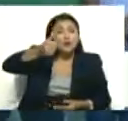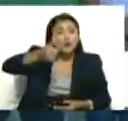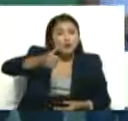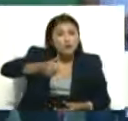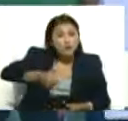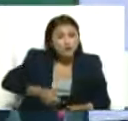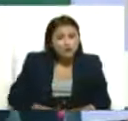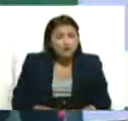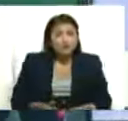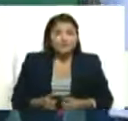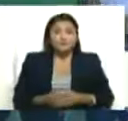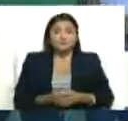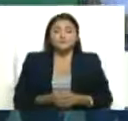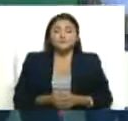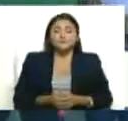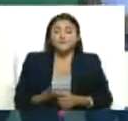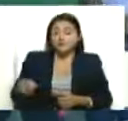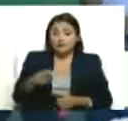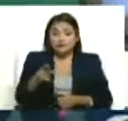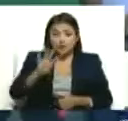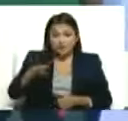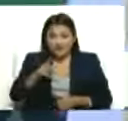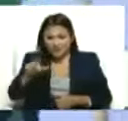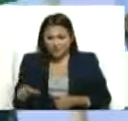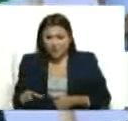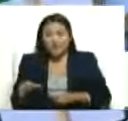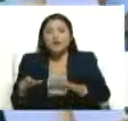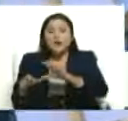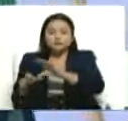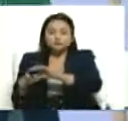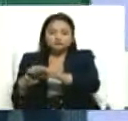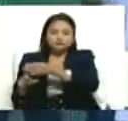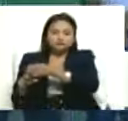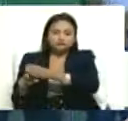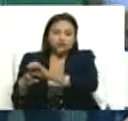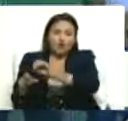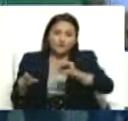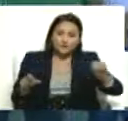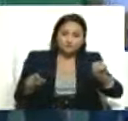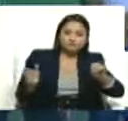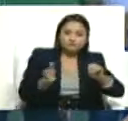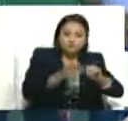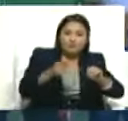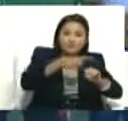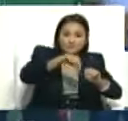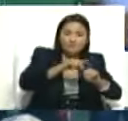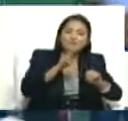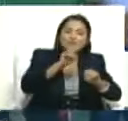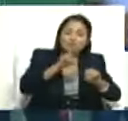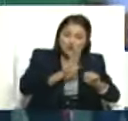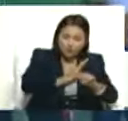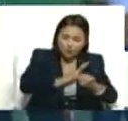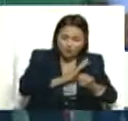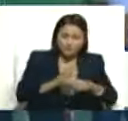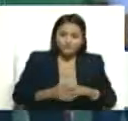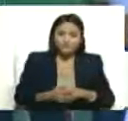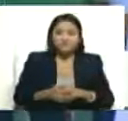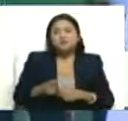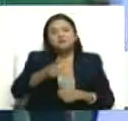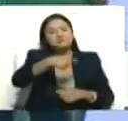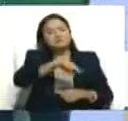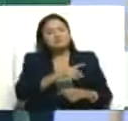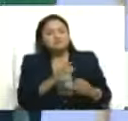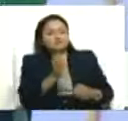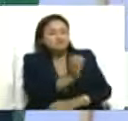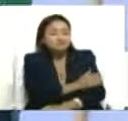acá, es del oeste del río Esequibo para acá. Y ustedes van a, ellos comienzan a decir un argumento que están